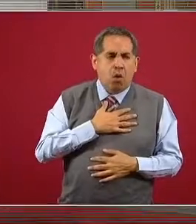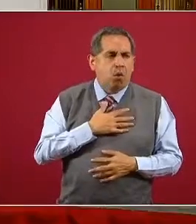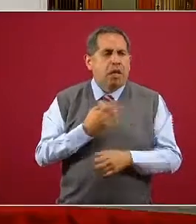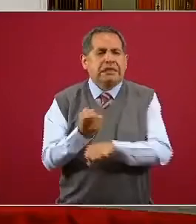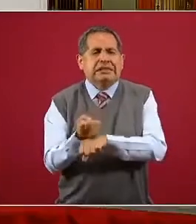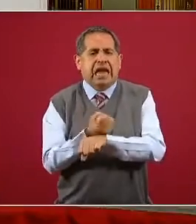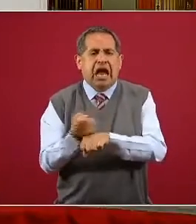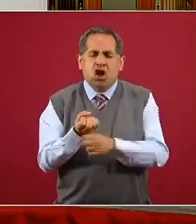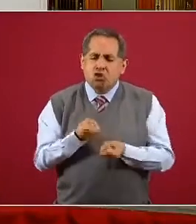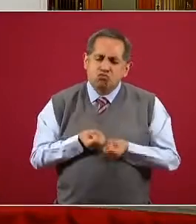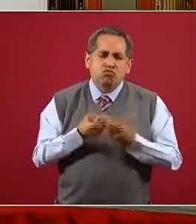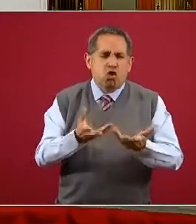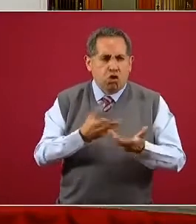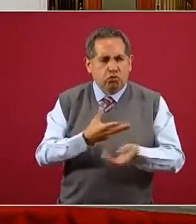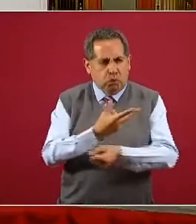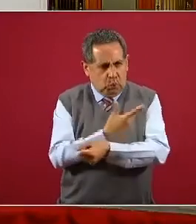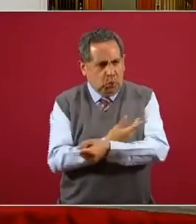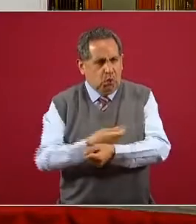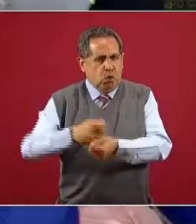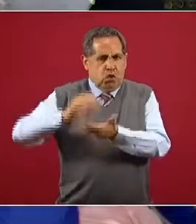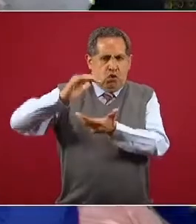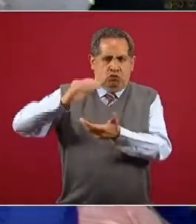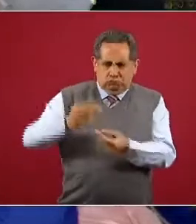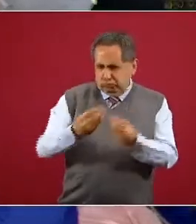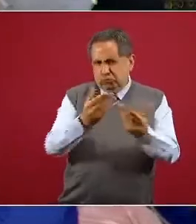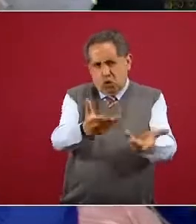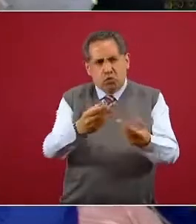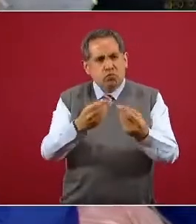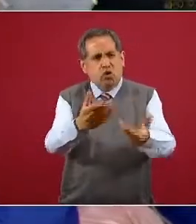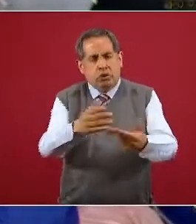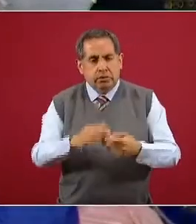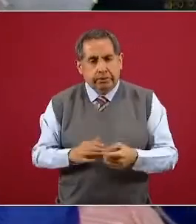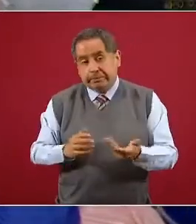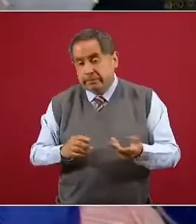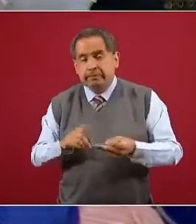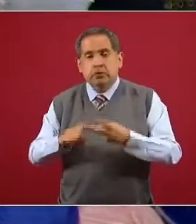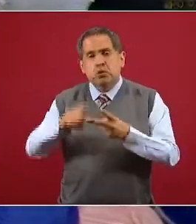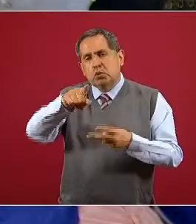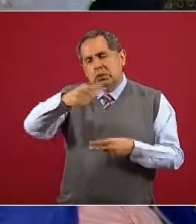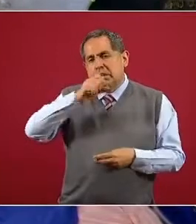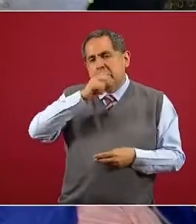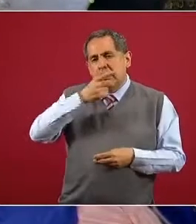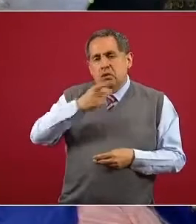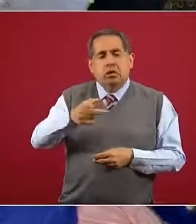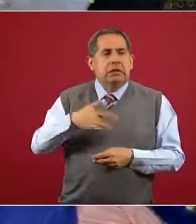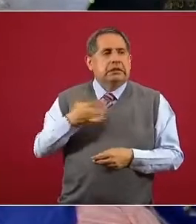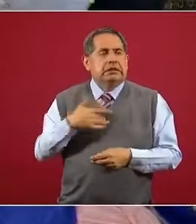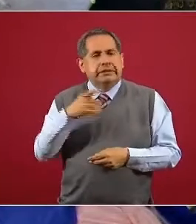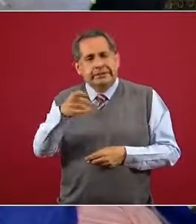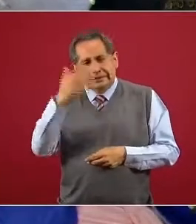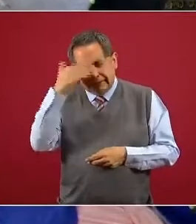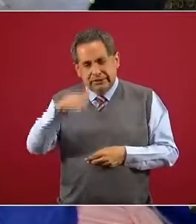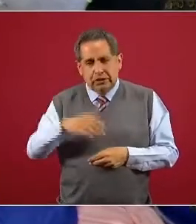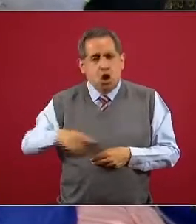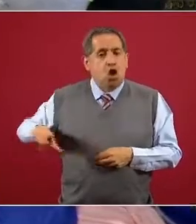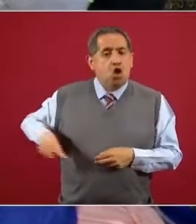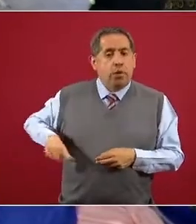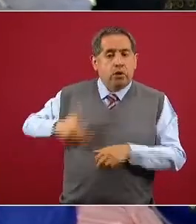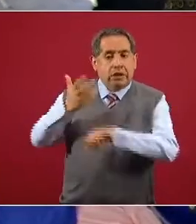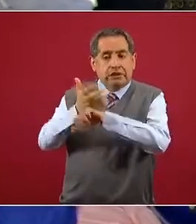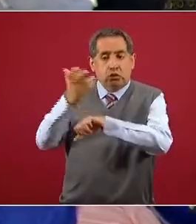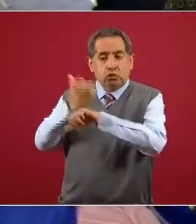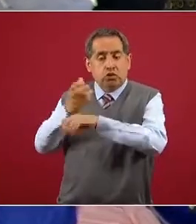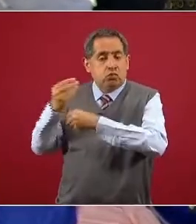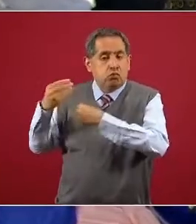dar donaciones y a agradecer el papel del personal médico. Usted habló sobre una donación del gobierno